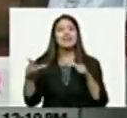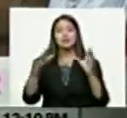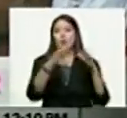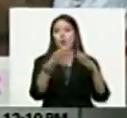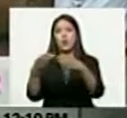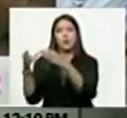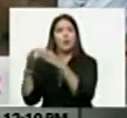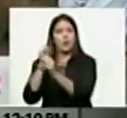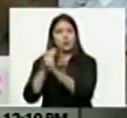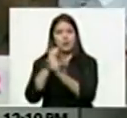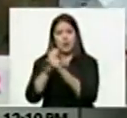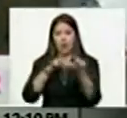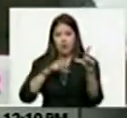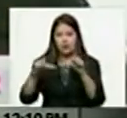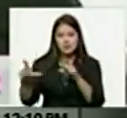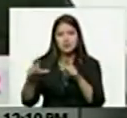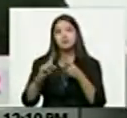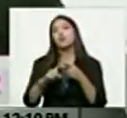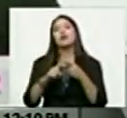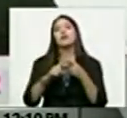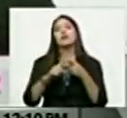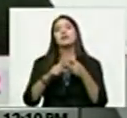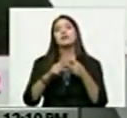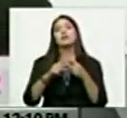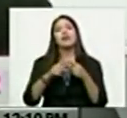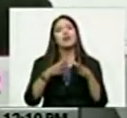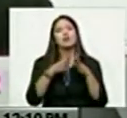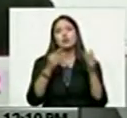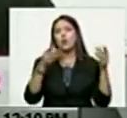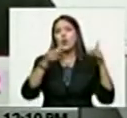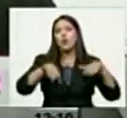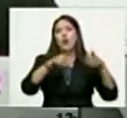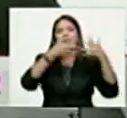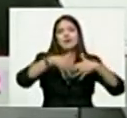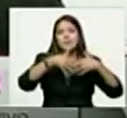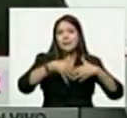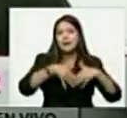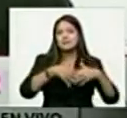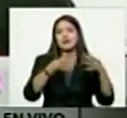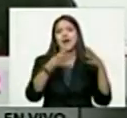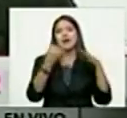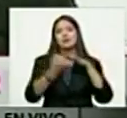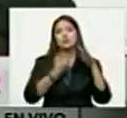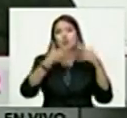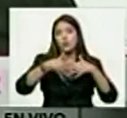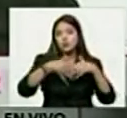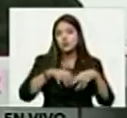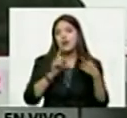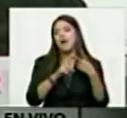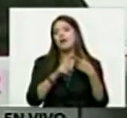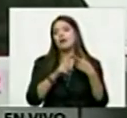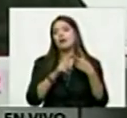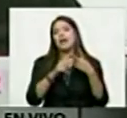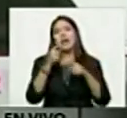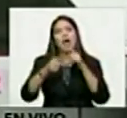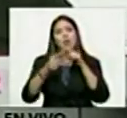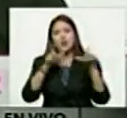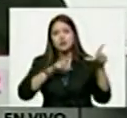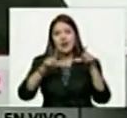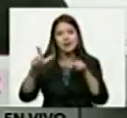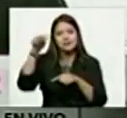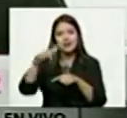mesas de infraestructura industrial, las mesas de productos